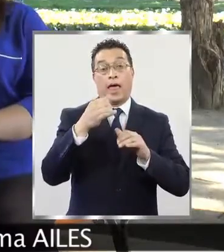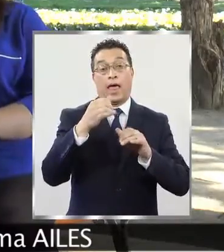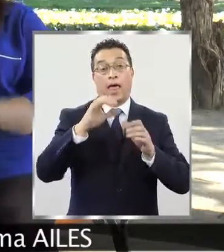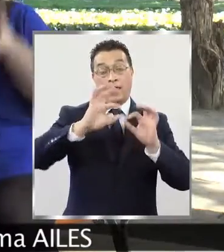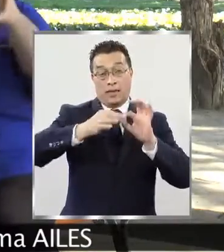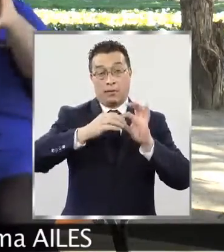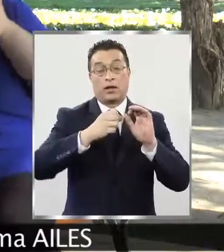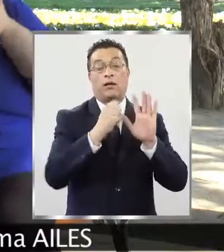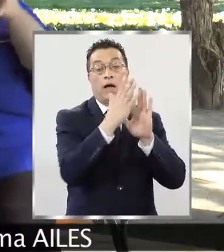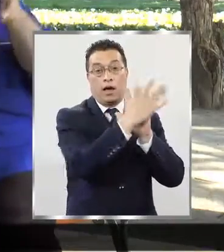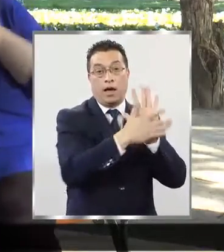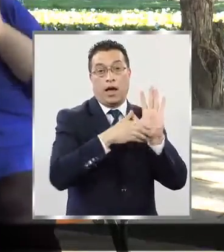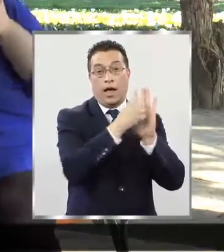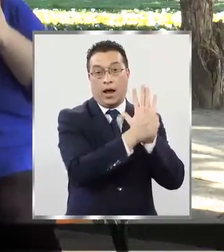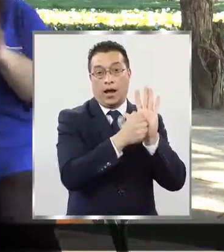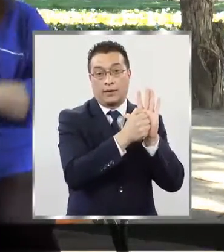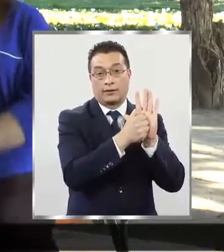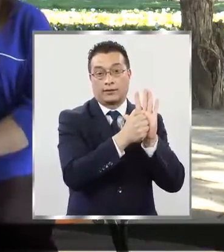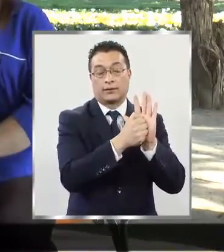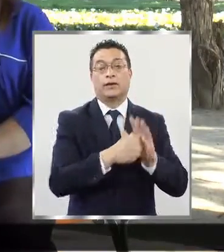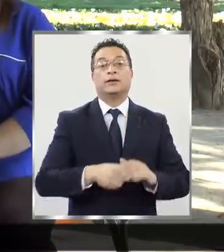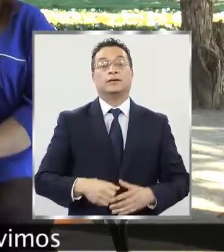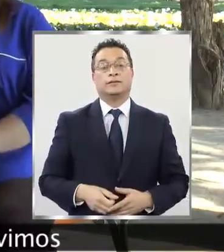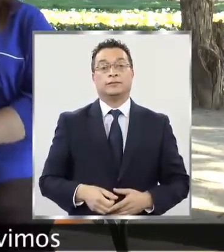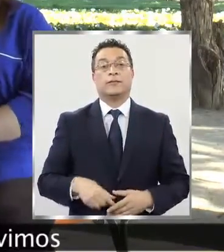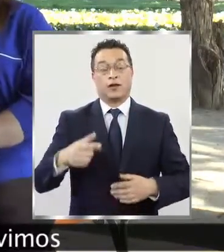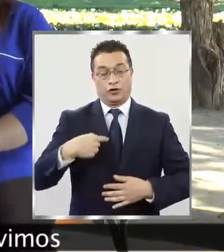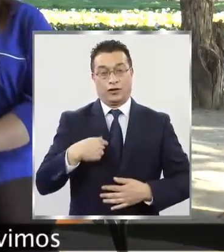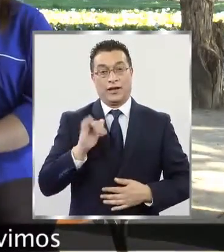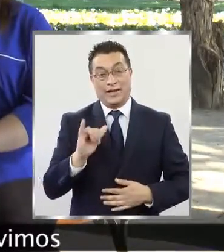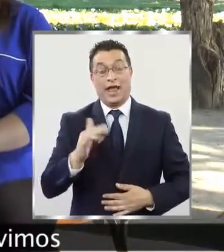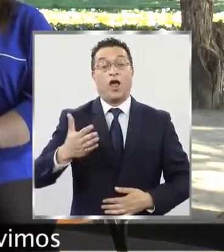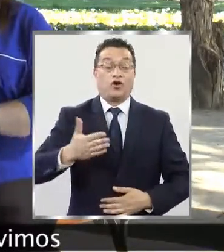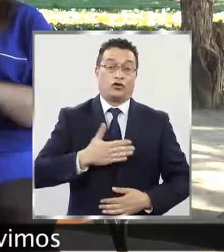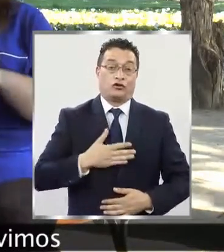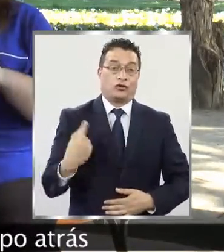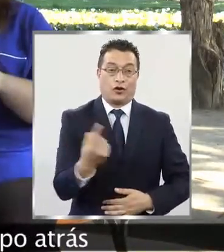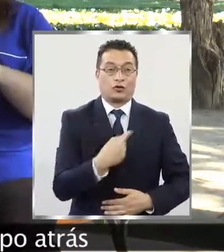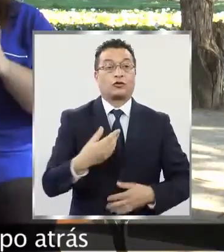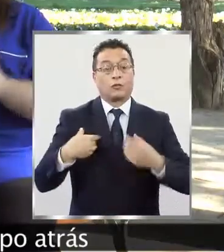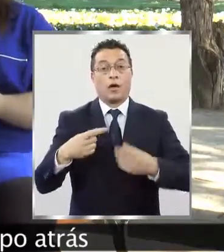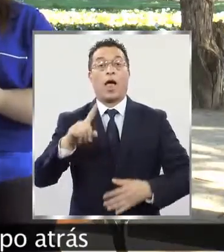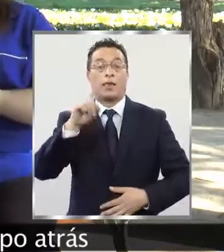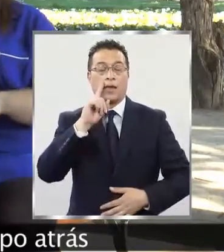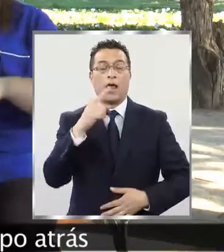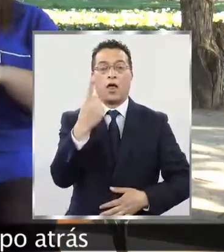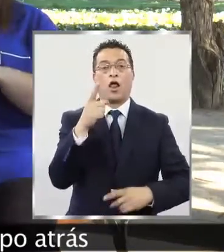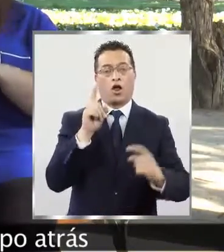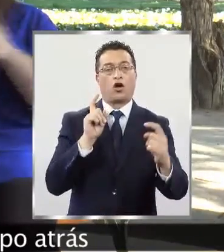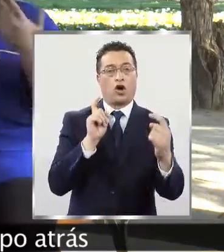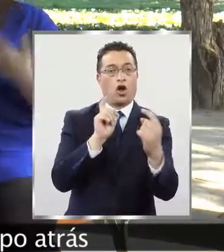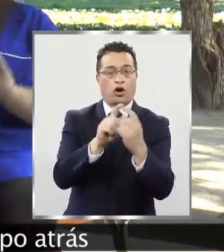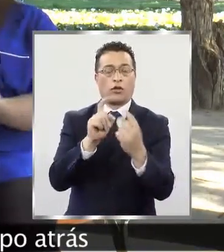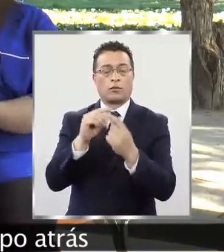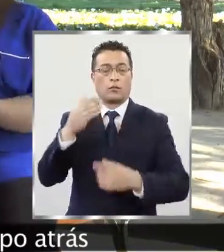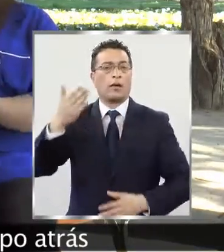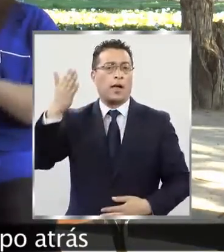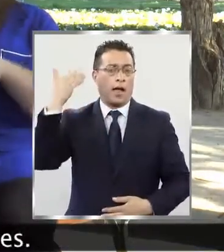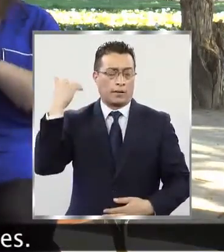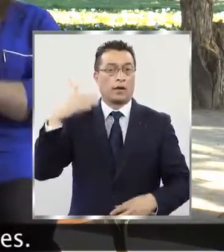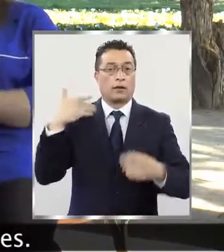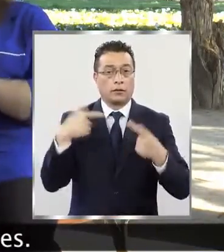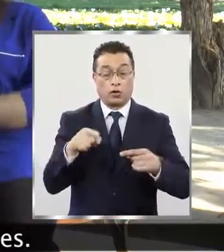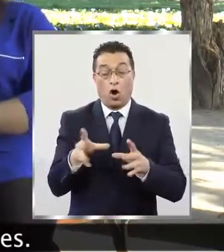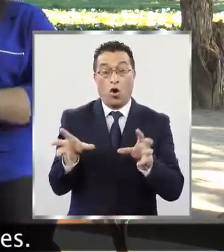se llama Ailes, esa es seña. Y nosotros tuvimos el contacto hace un tiempo atrás